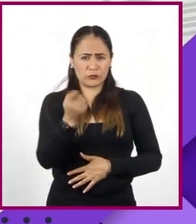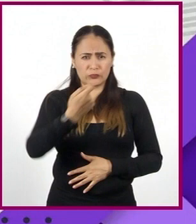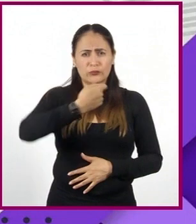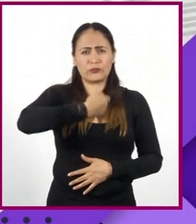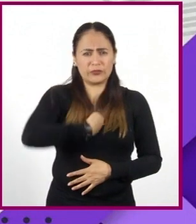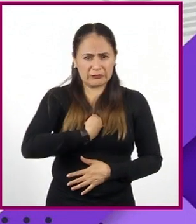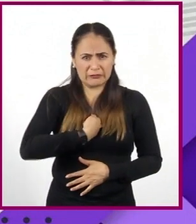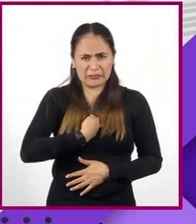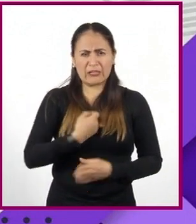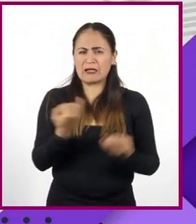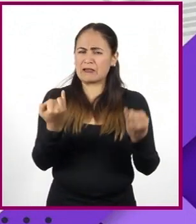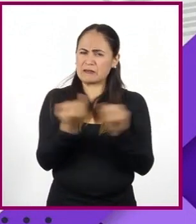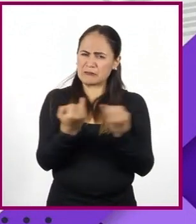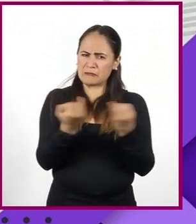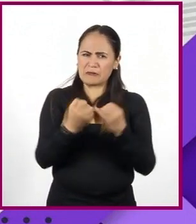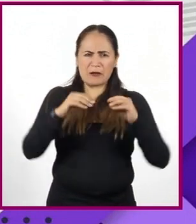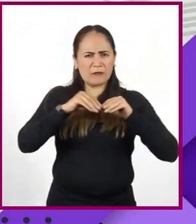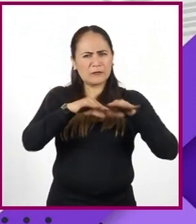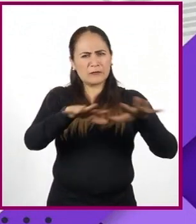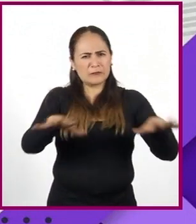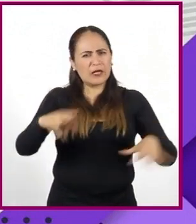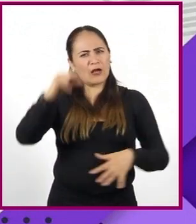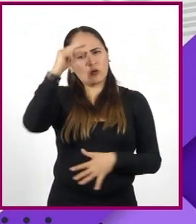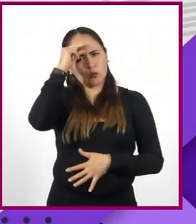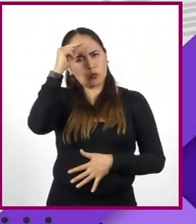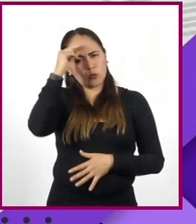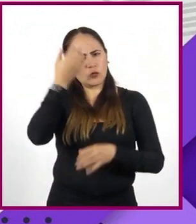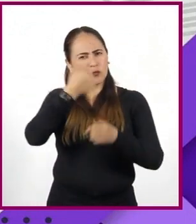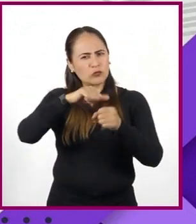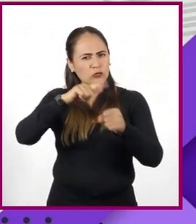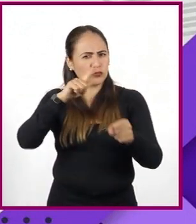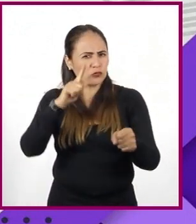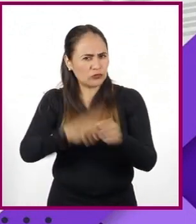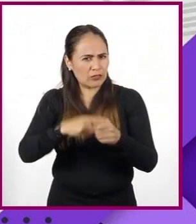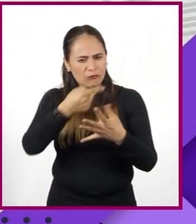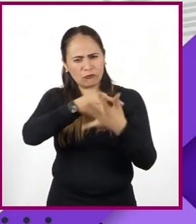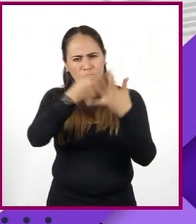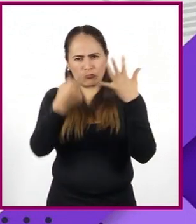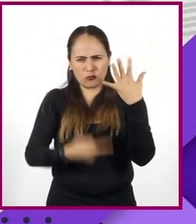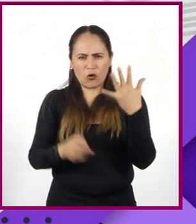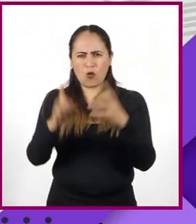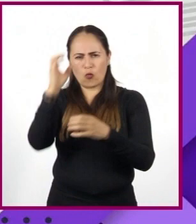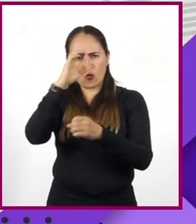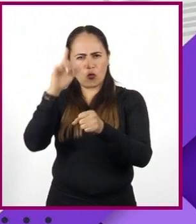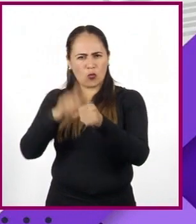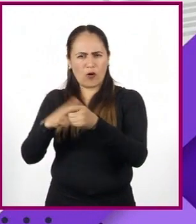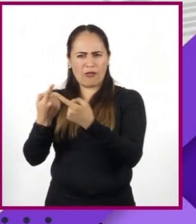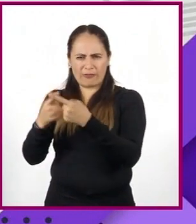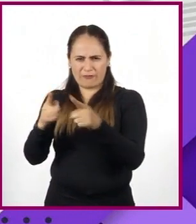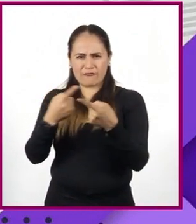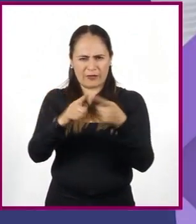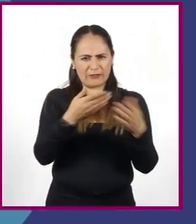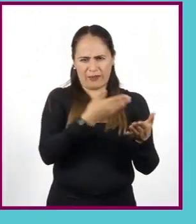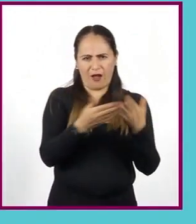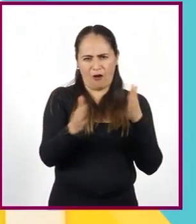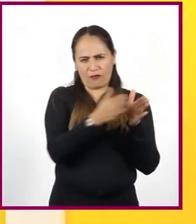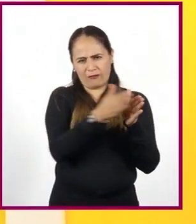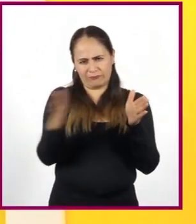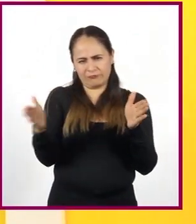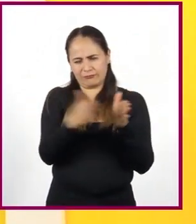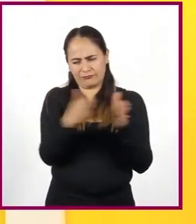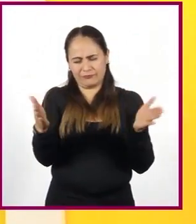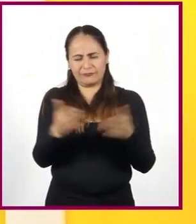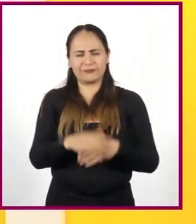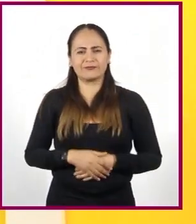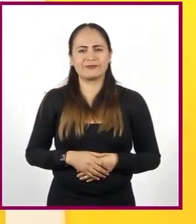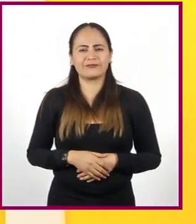al enriquecimiento social, intelectual y vivencial de la diversidad cultural contemporánea. De